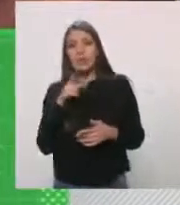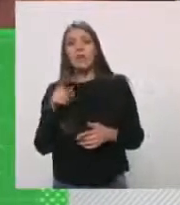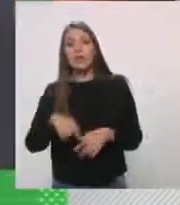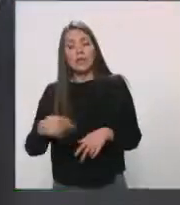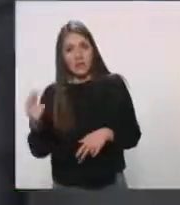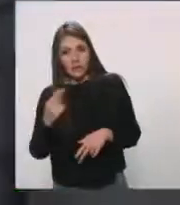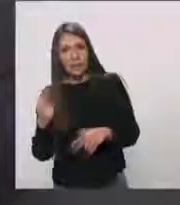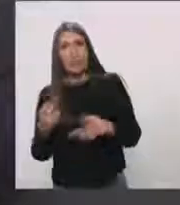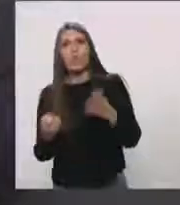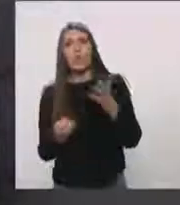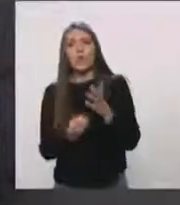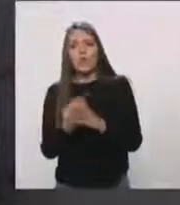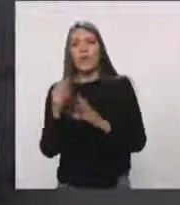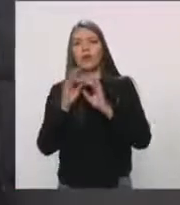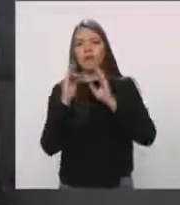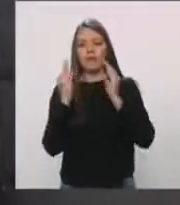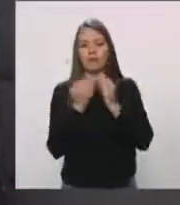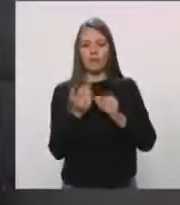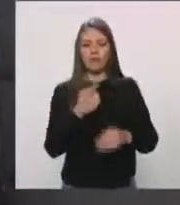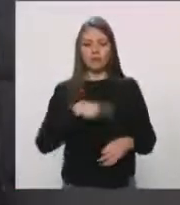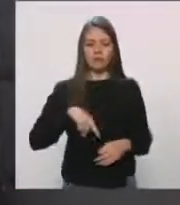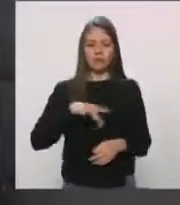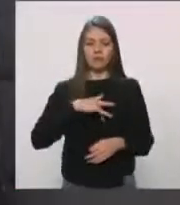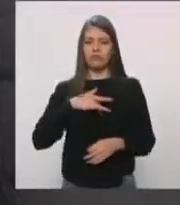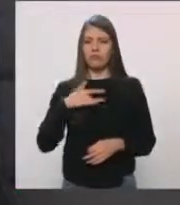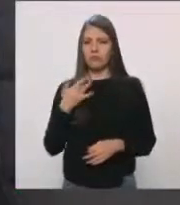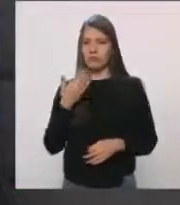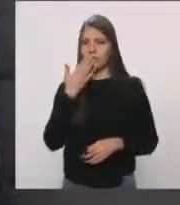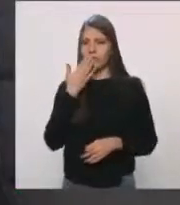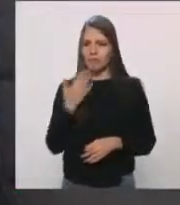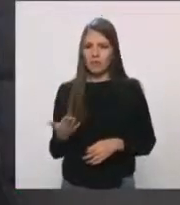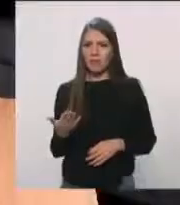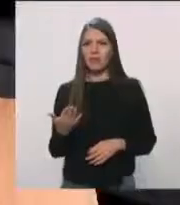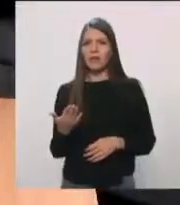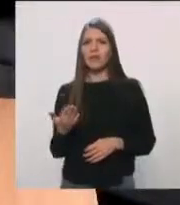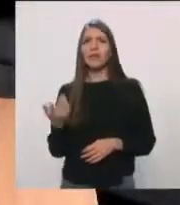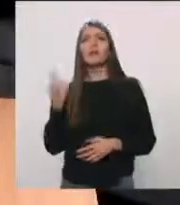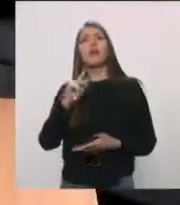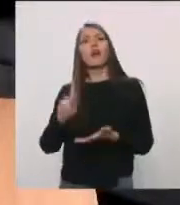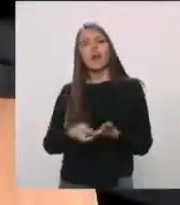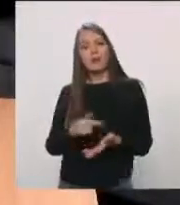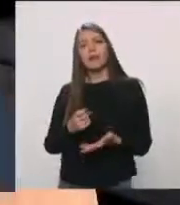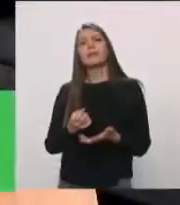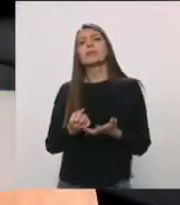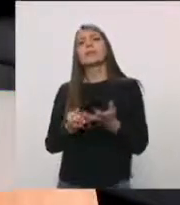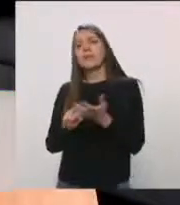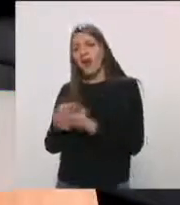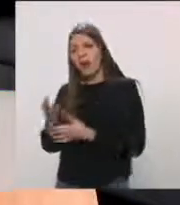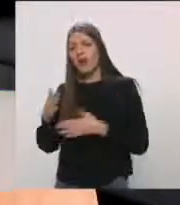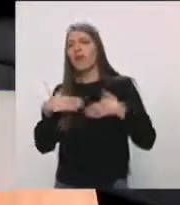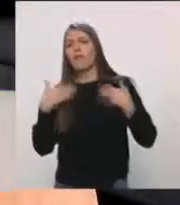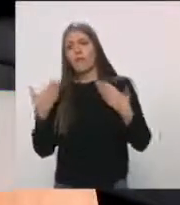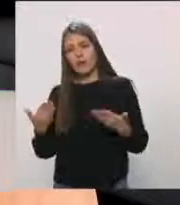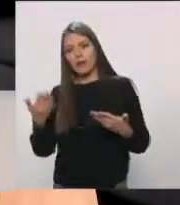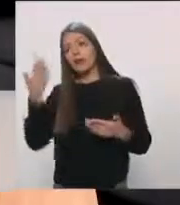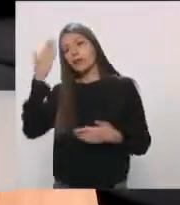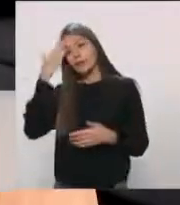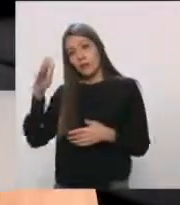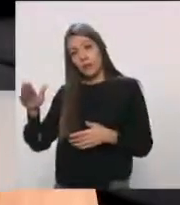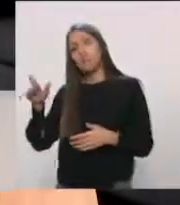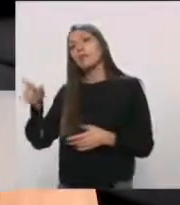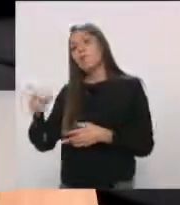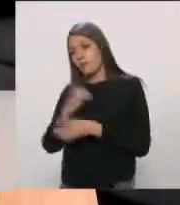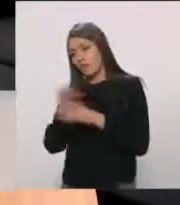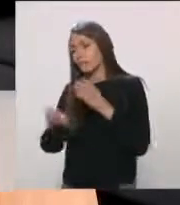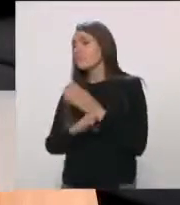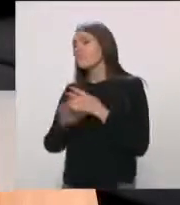nuevo equilibrio que nos permita, como decía antes, volver a salir confiados, sabiendo que efectivamente las cosas